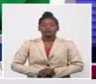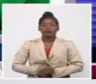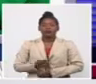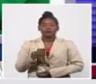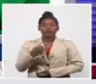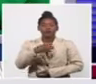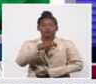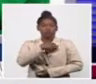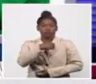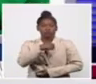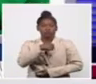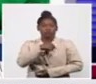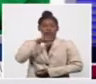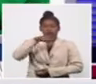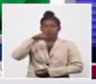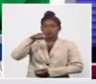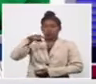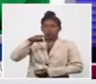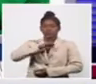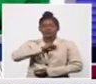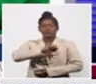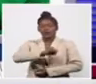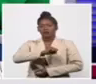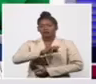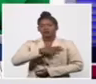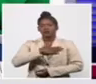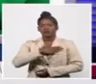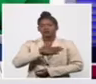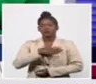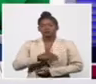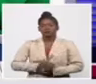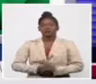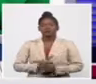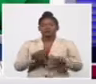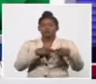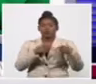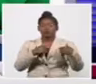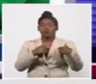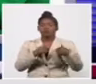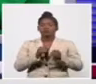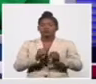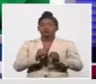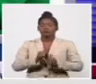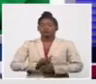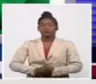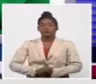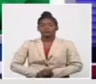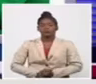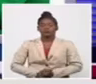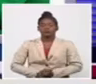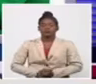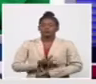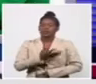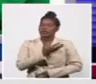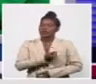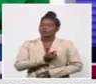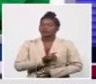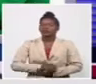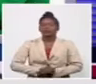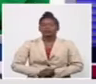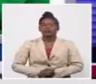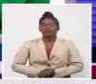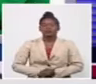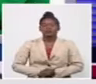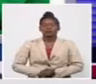alteraciones compatibles con un infarto agudo del miocardio y lamentablemente este paciente con esta